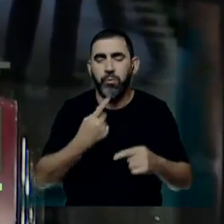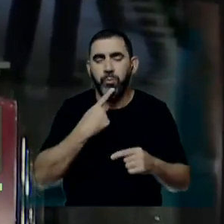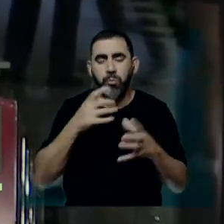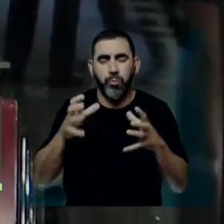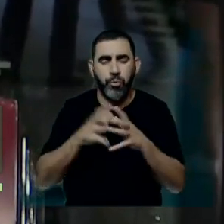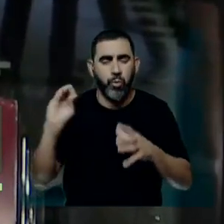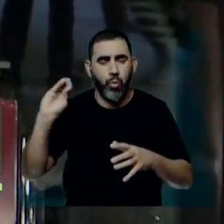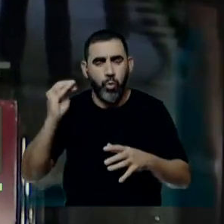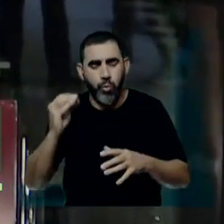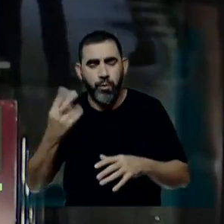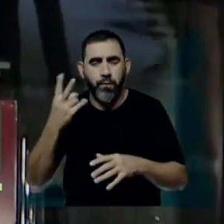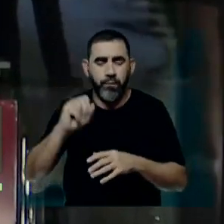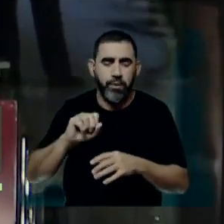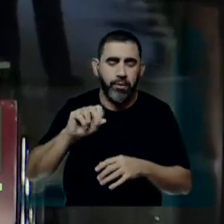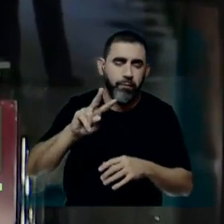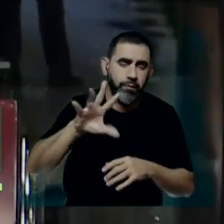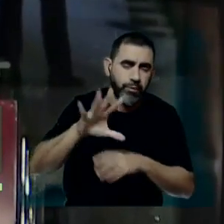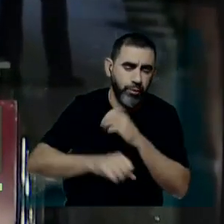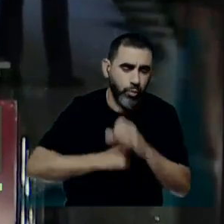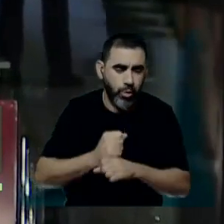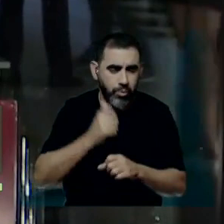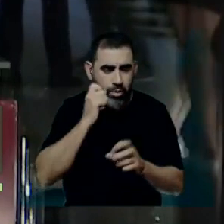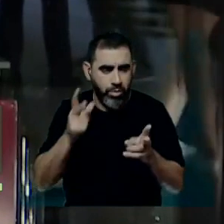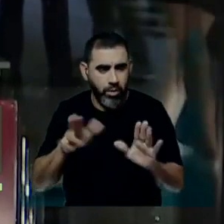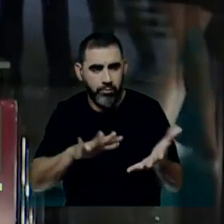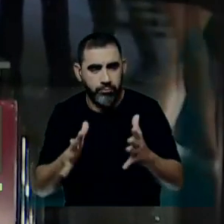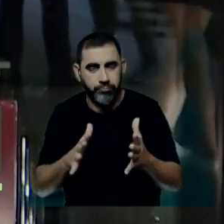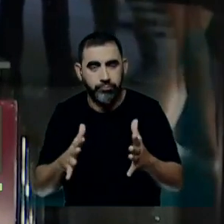políticos, jóvenes entre 20 y 25 años,